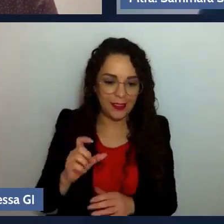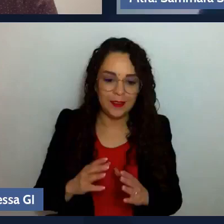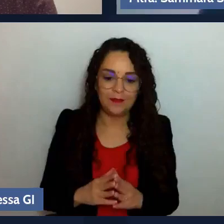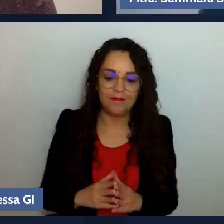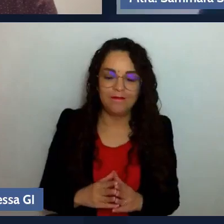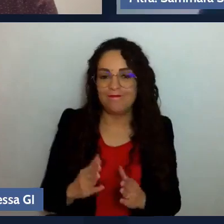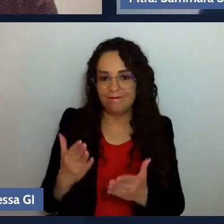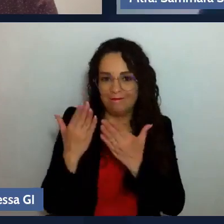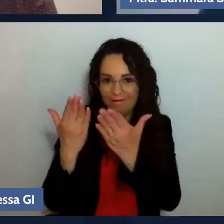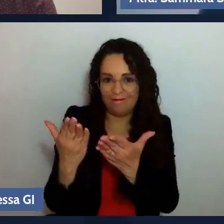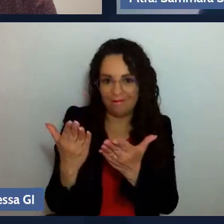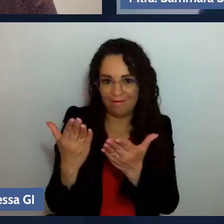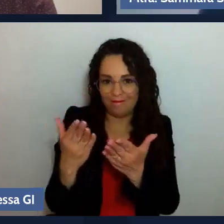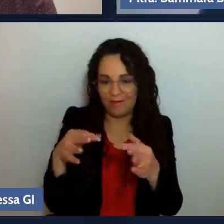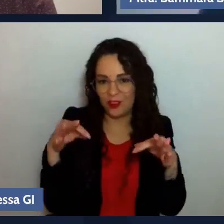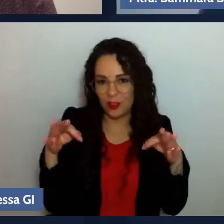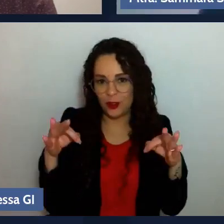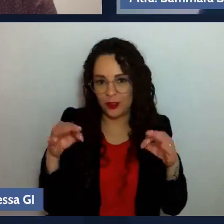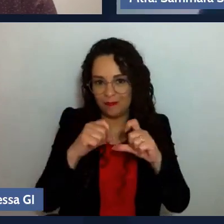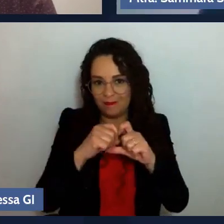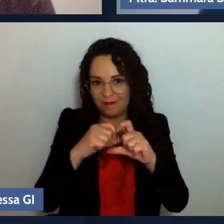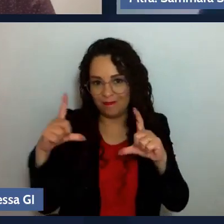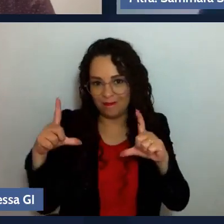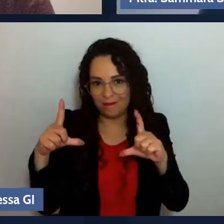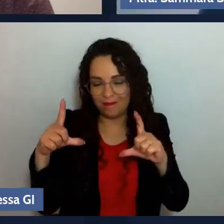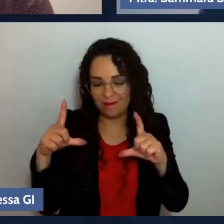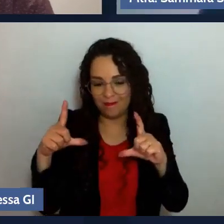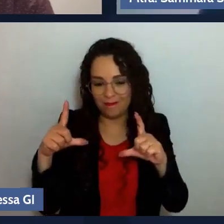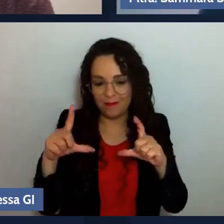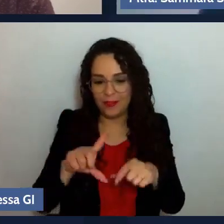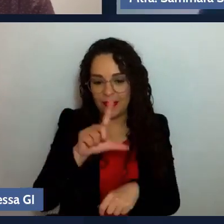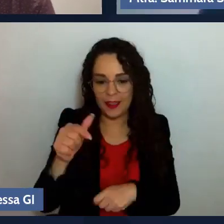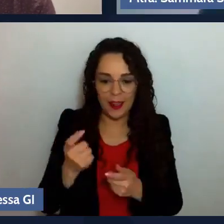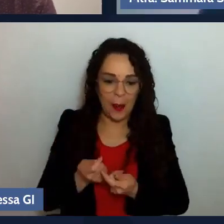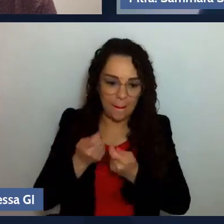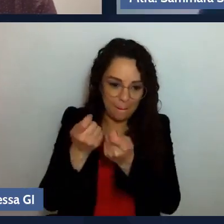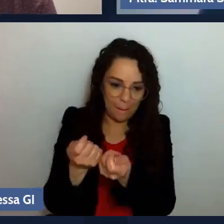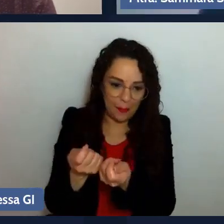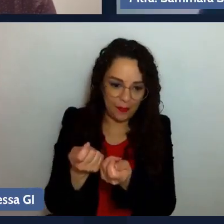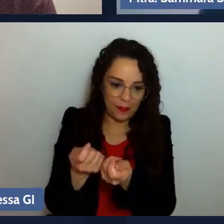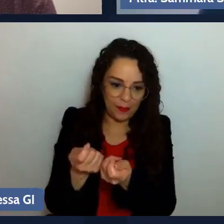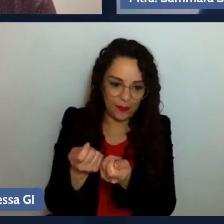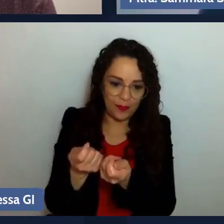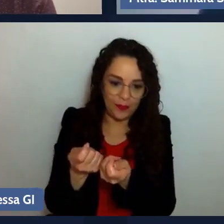reconocimiento que proyectamos, que a la brevedad te lo haremos llegar, evidentemente,